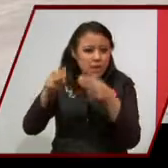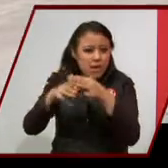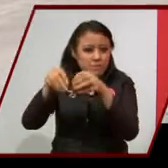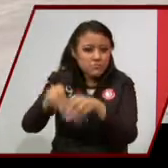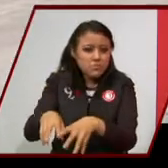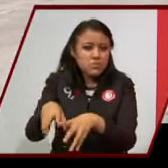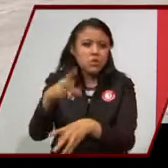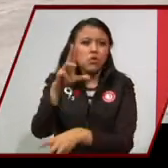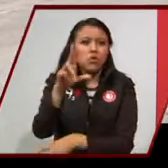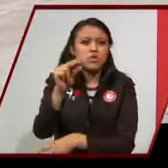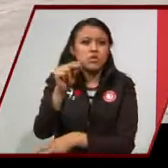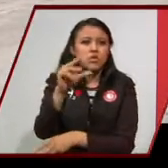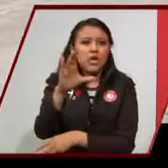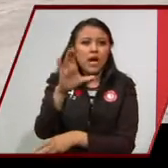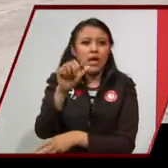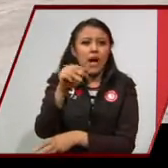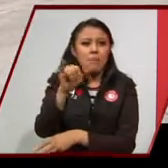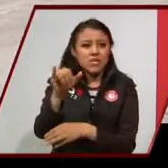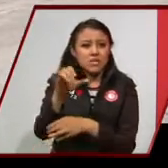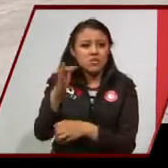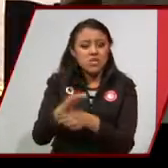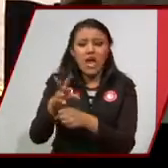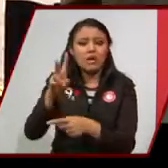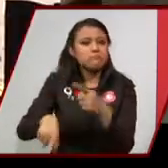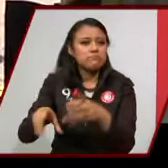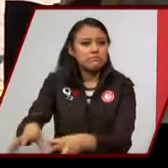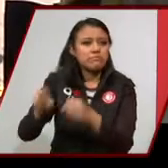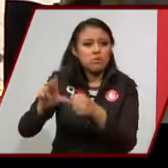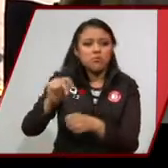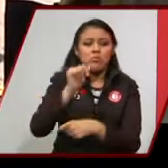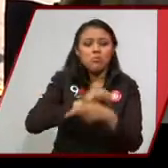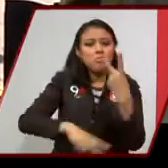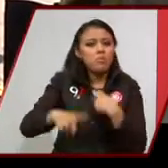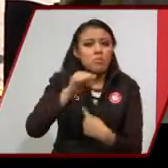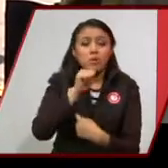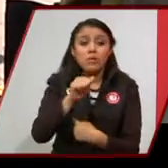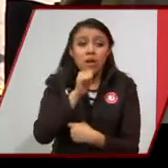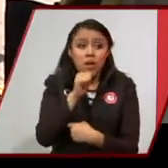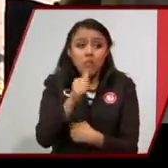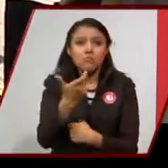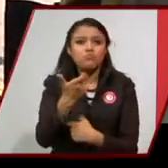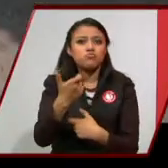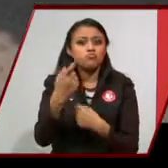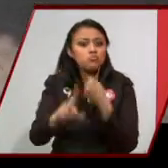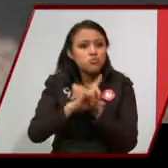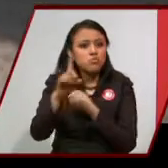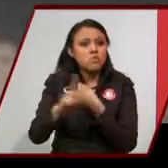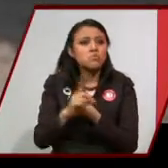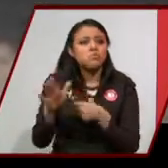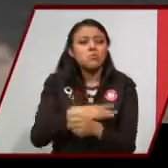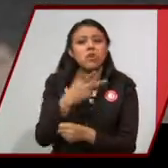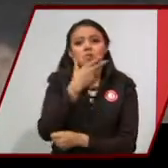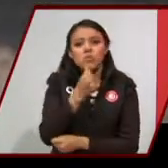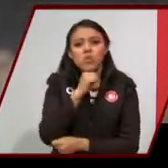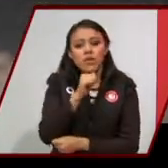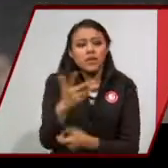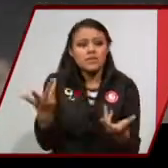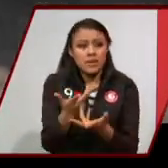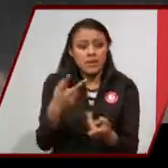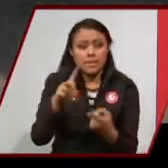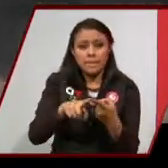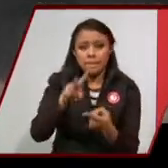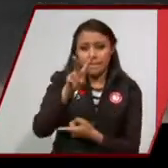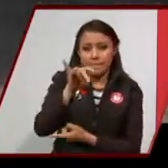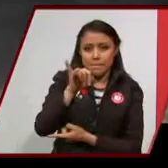como unas 80 camas que ya se agarraron y no me han pagado. Le debo a mucha gente por lo mismo que el señor no ha hecho caso. Asegura Víctor